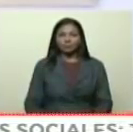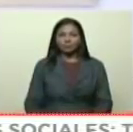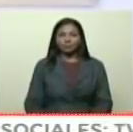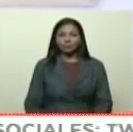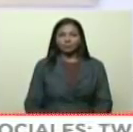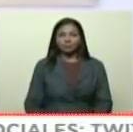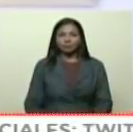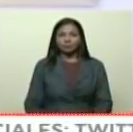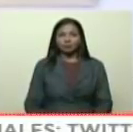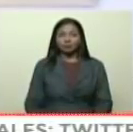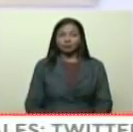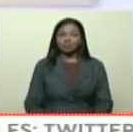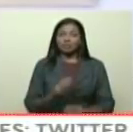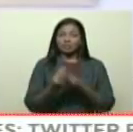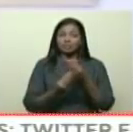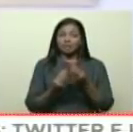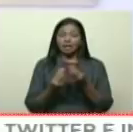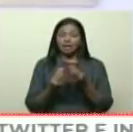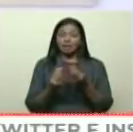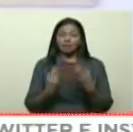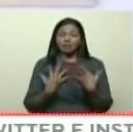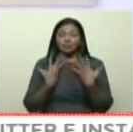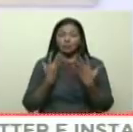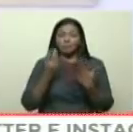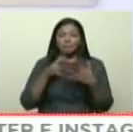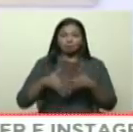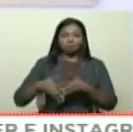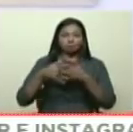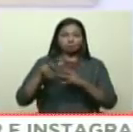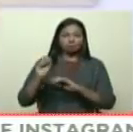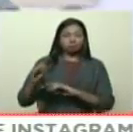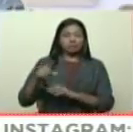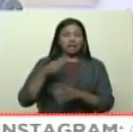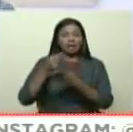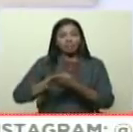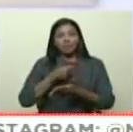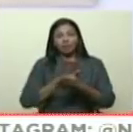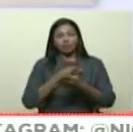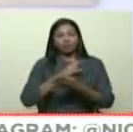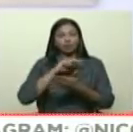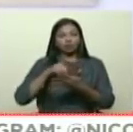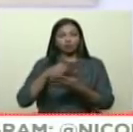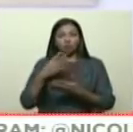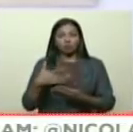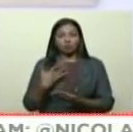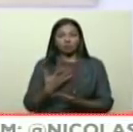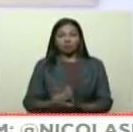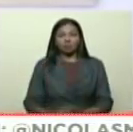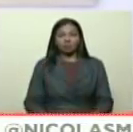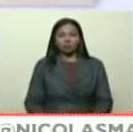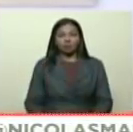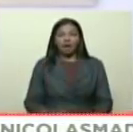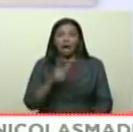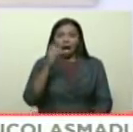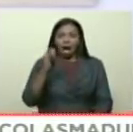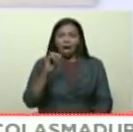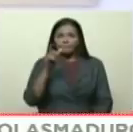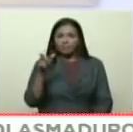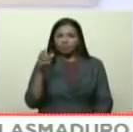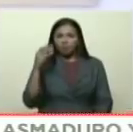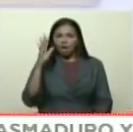y que se han hecho más fervientes antiimperialistas en esta batalla que estamos dando. Si había gente que